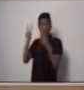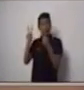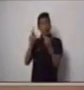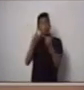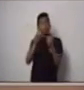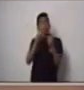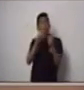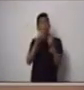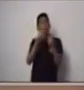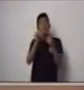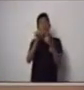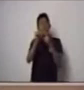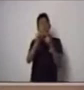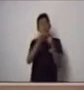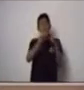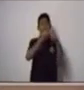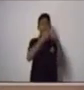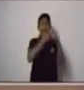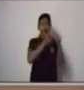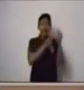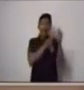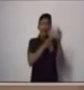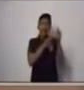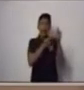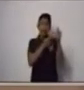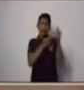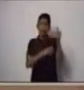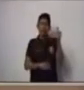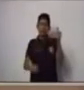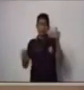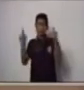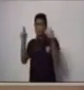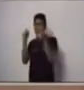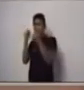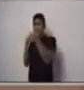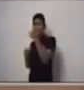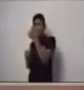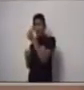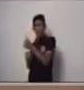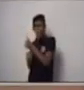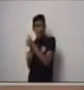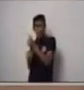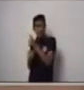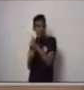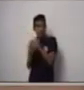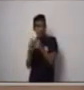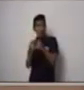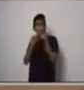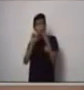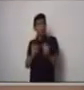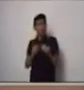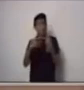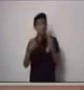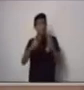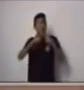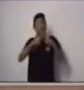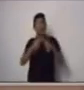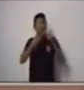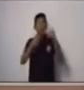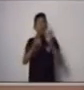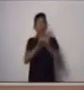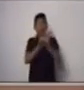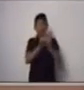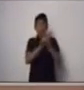y otra que inicia con a sin embargo cuando formemos la palabra compuesta solo podemos colocar una letra a